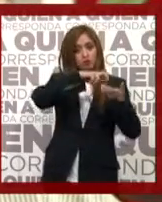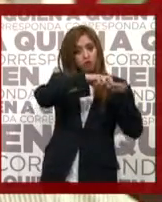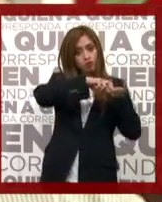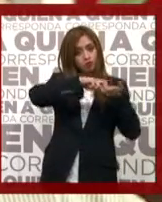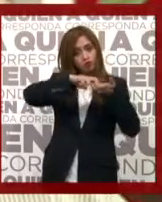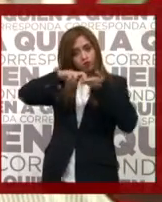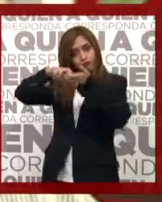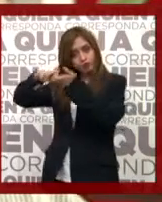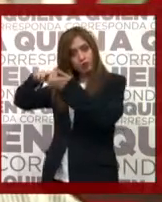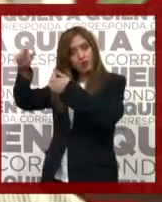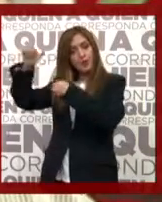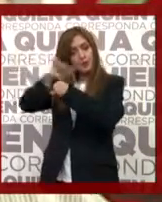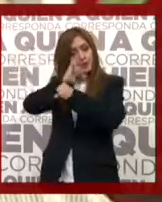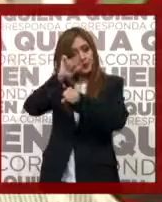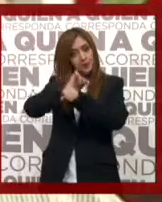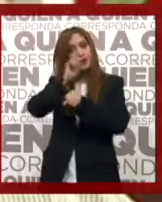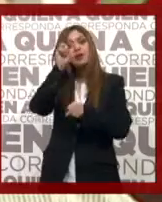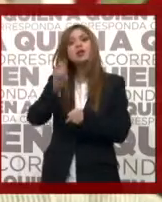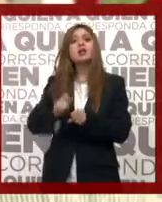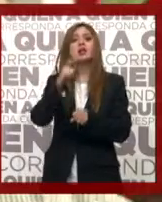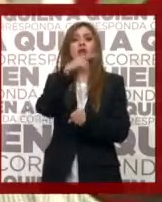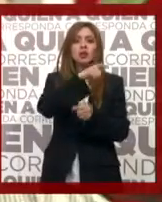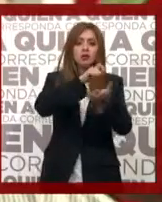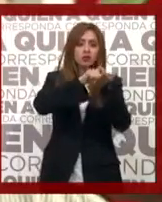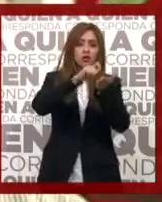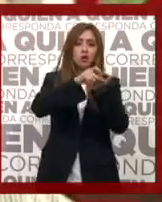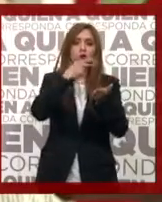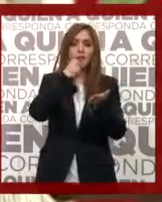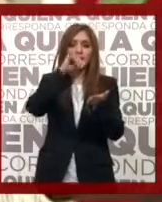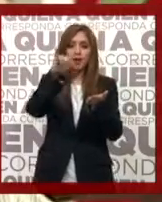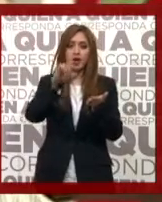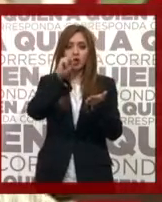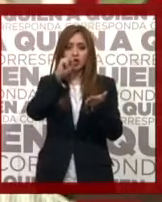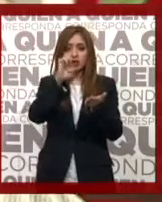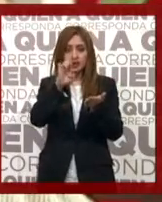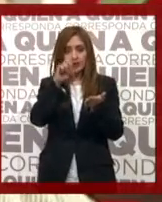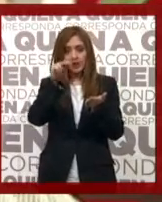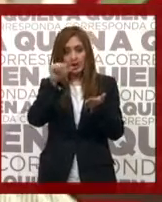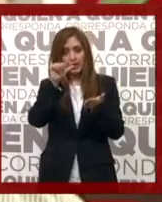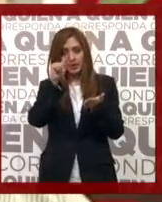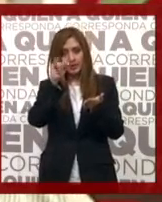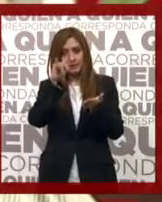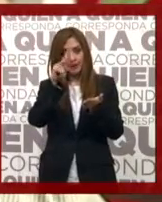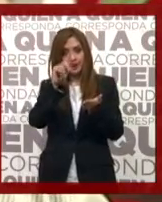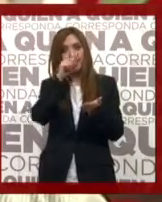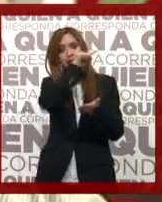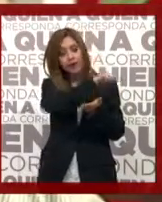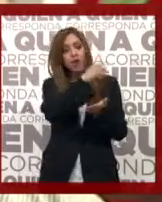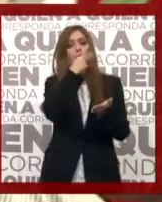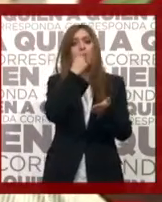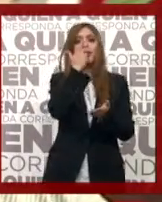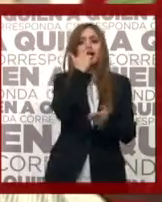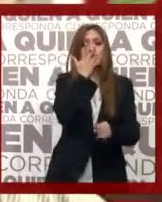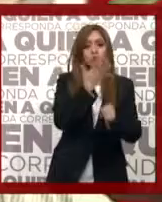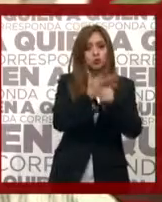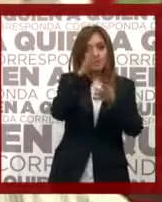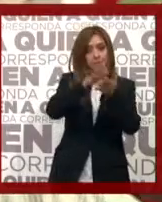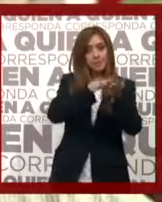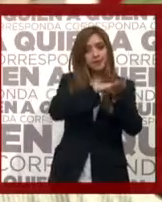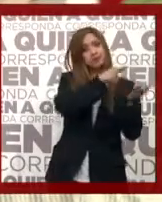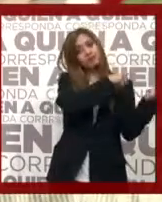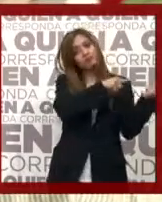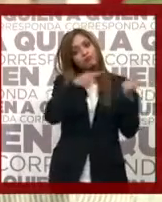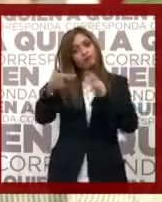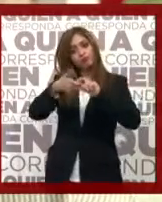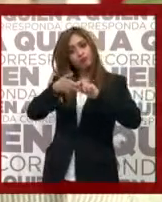esta persona, como el vehículo estaba todavía a nombre de José Natividad Carvajal, que él fuera a retirar el